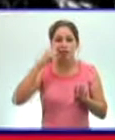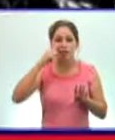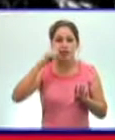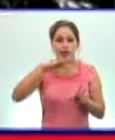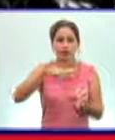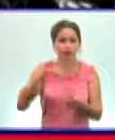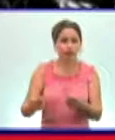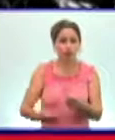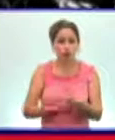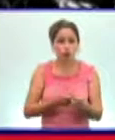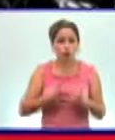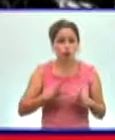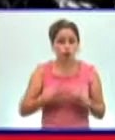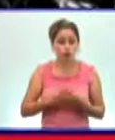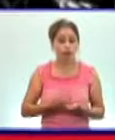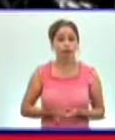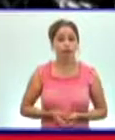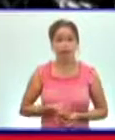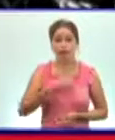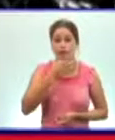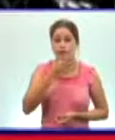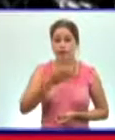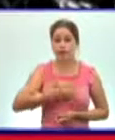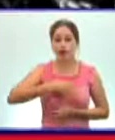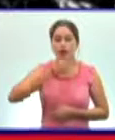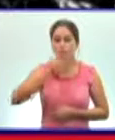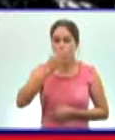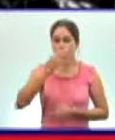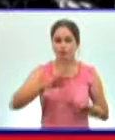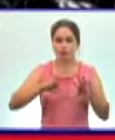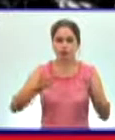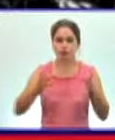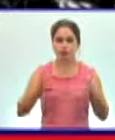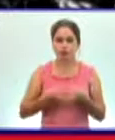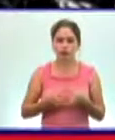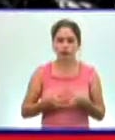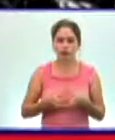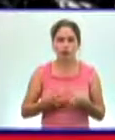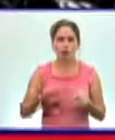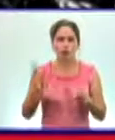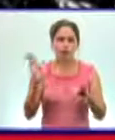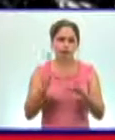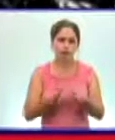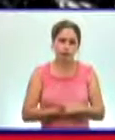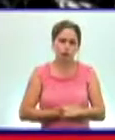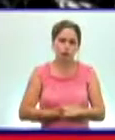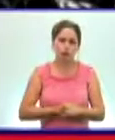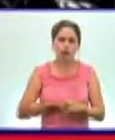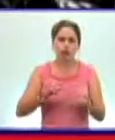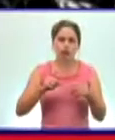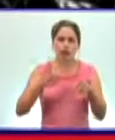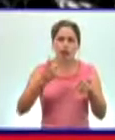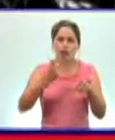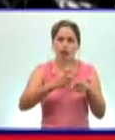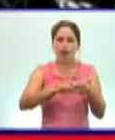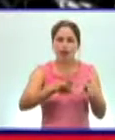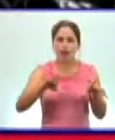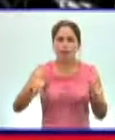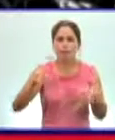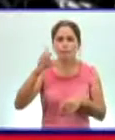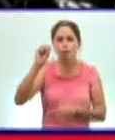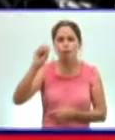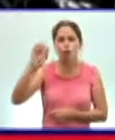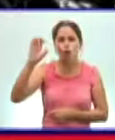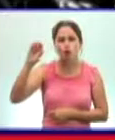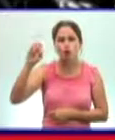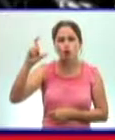es expresión de eso. Cuando se derrumbó el campo socialista, todos los